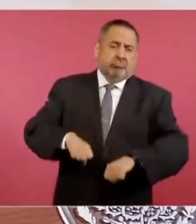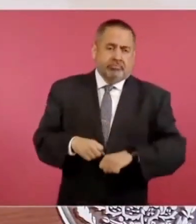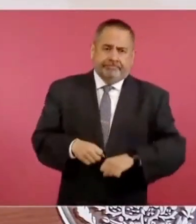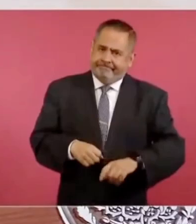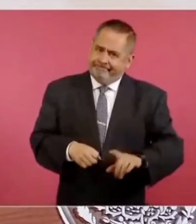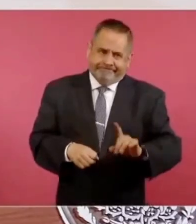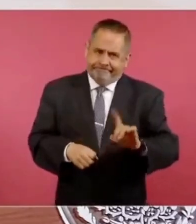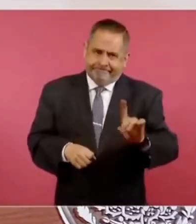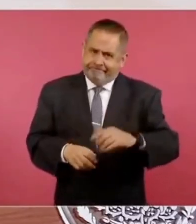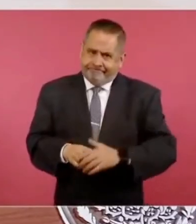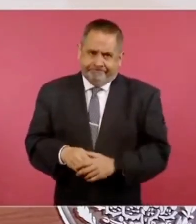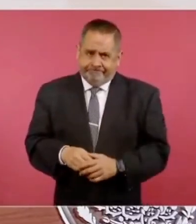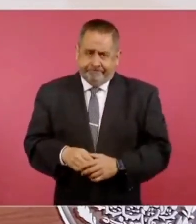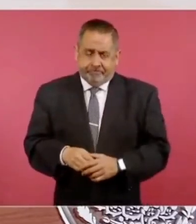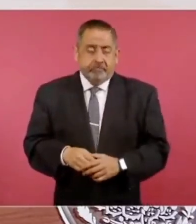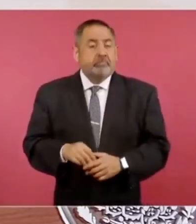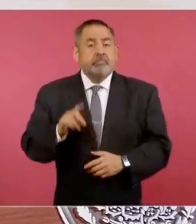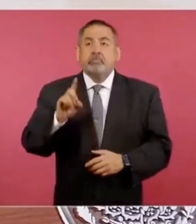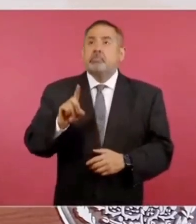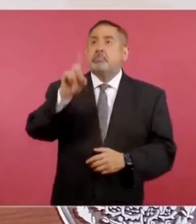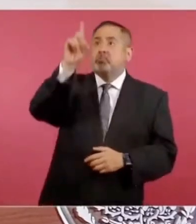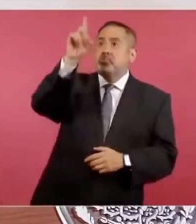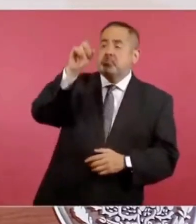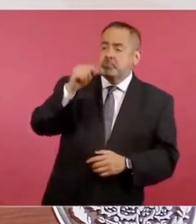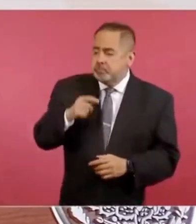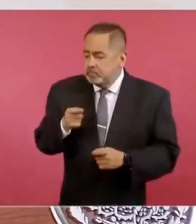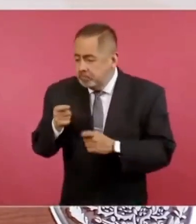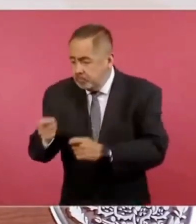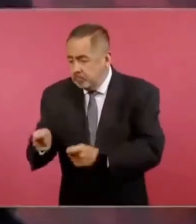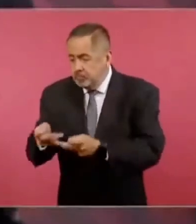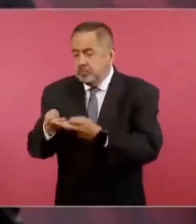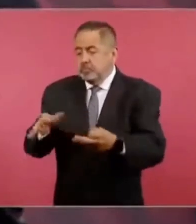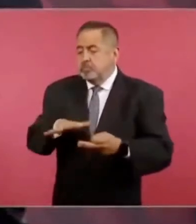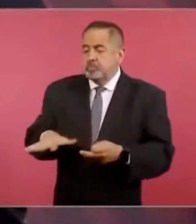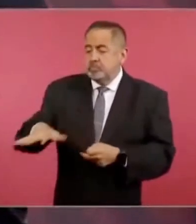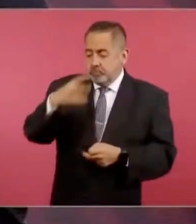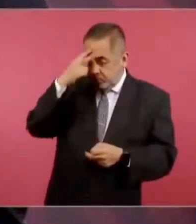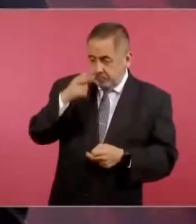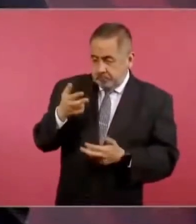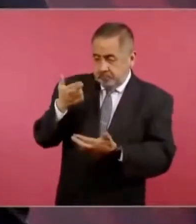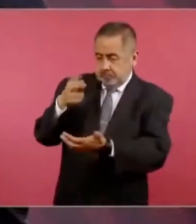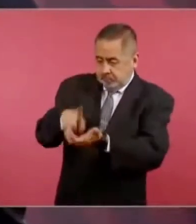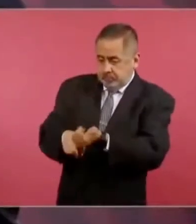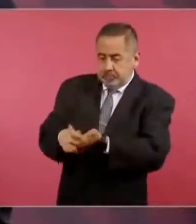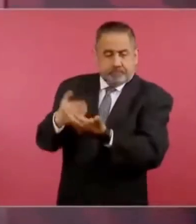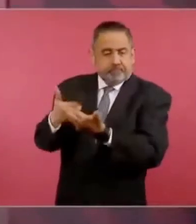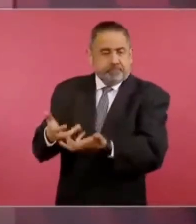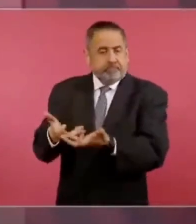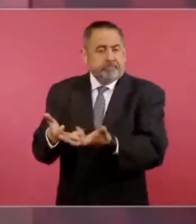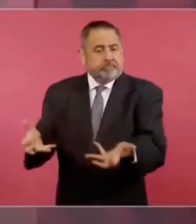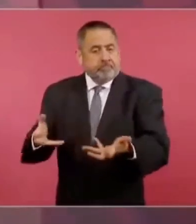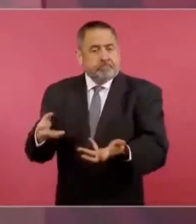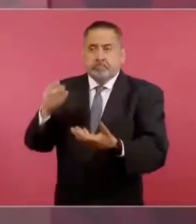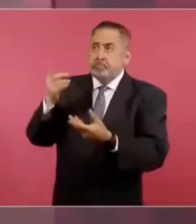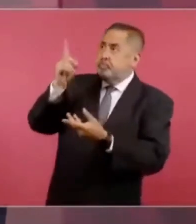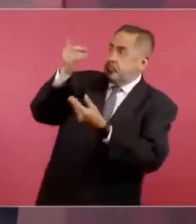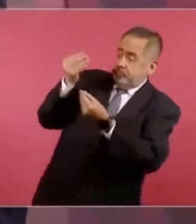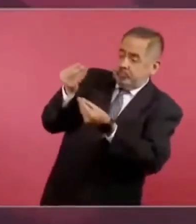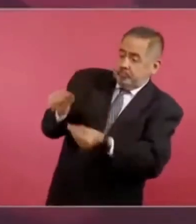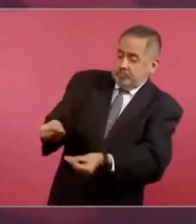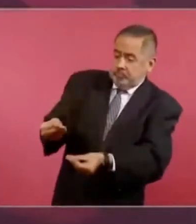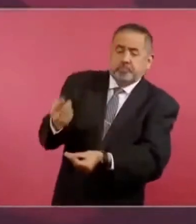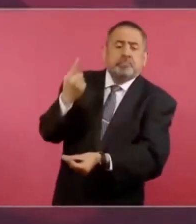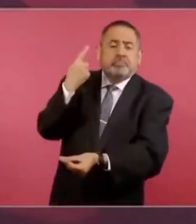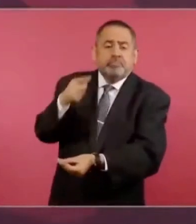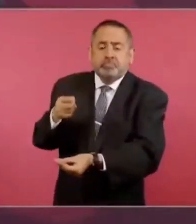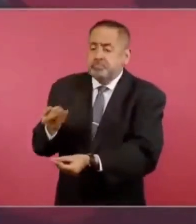y que Dios puso importantes recursos naturales en el subsuelo de México